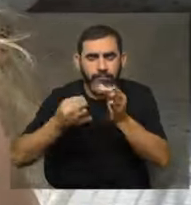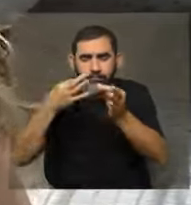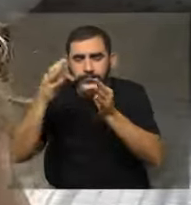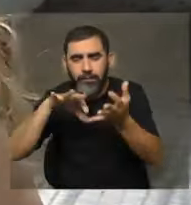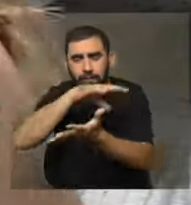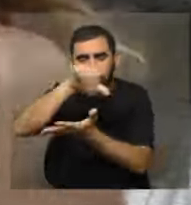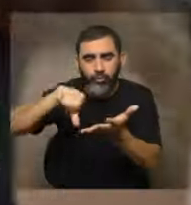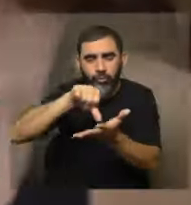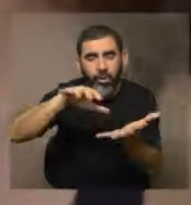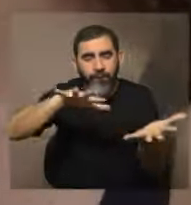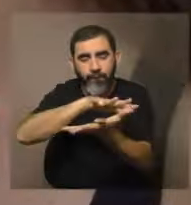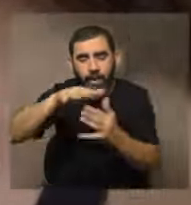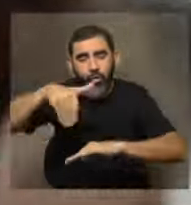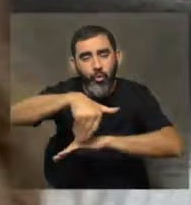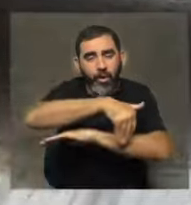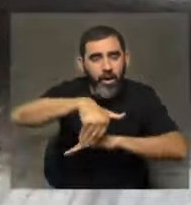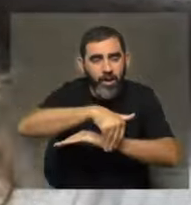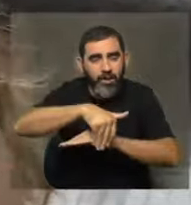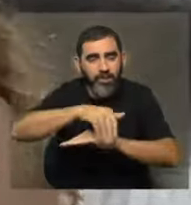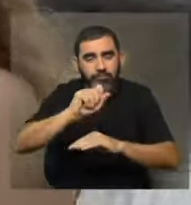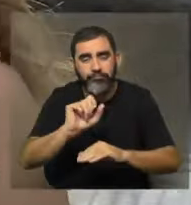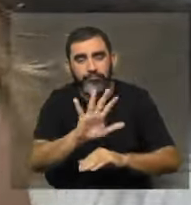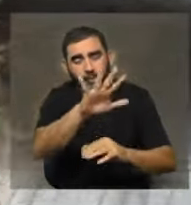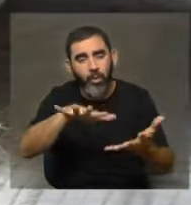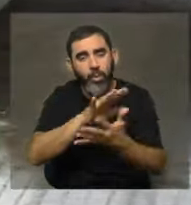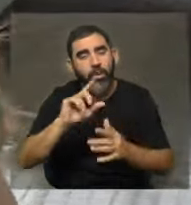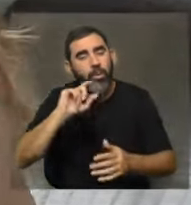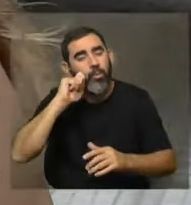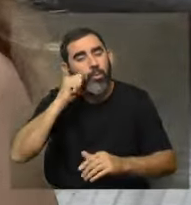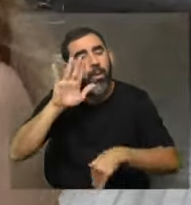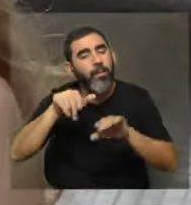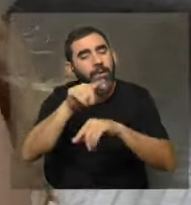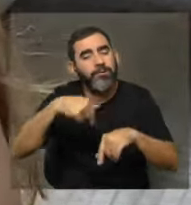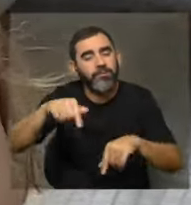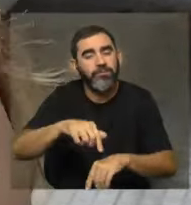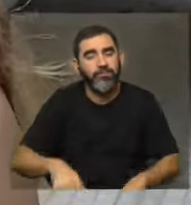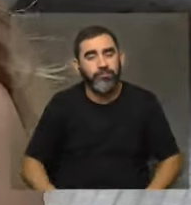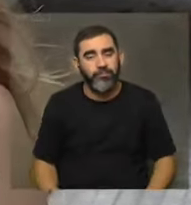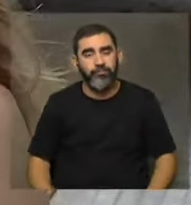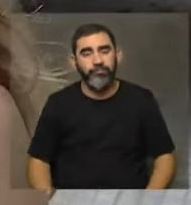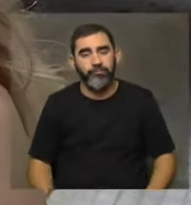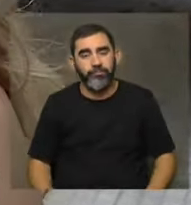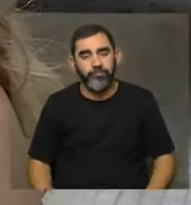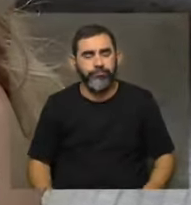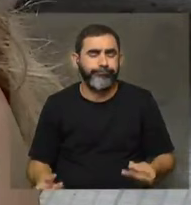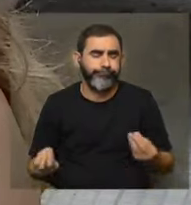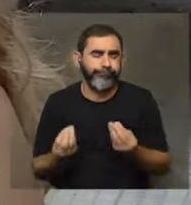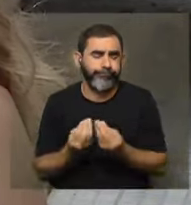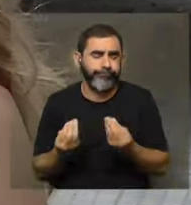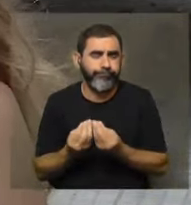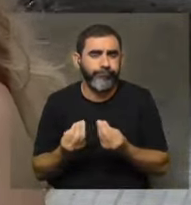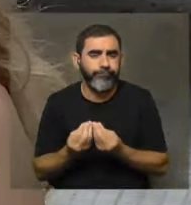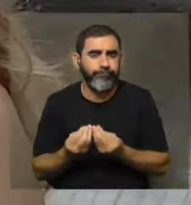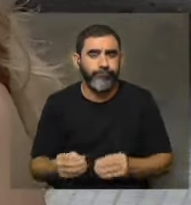ciudad distintos barrios calles lugares puntuales a vos cuál te convoca Uh montones de calles